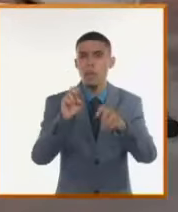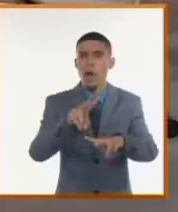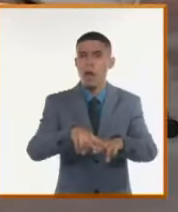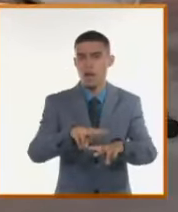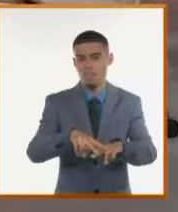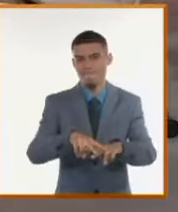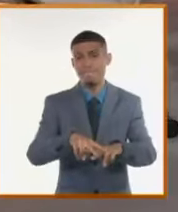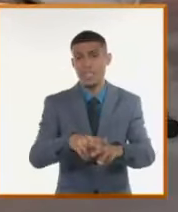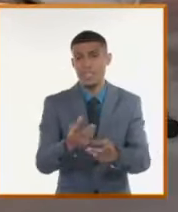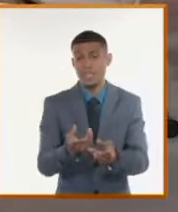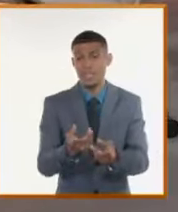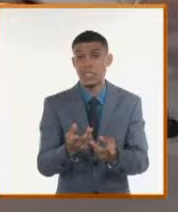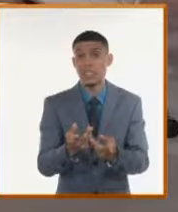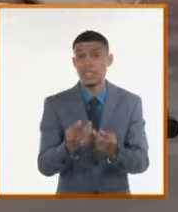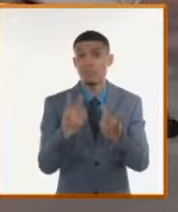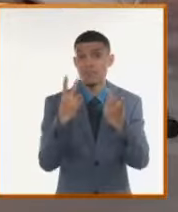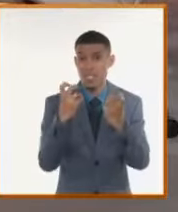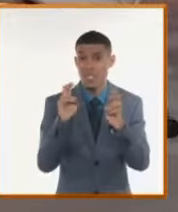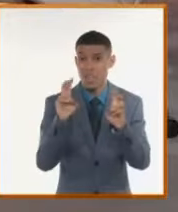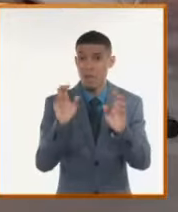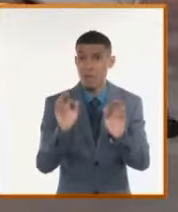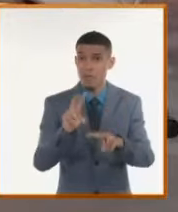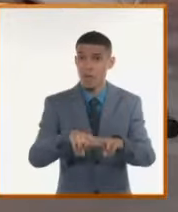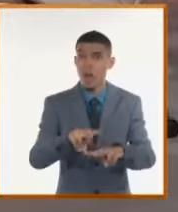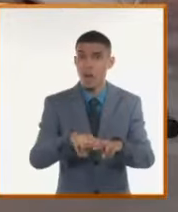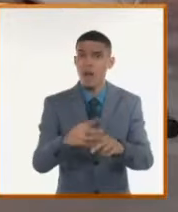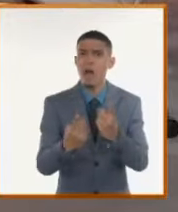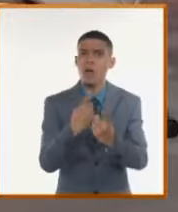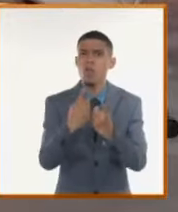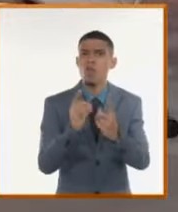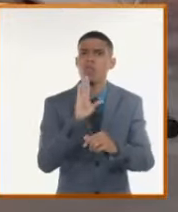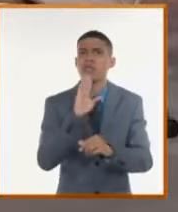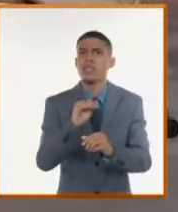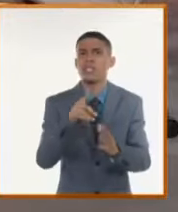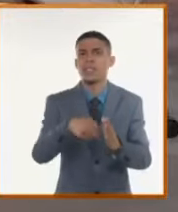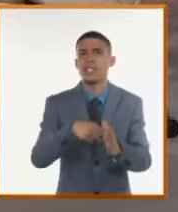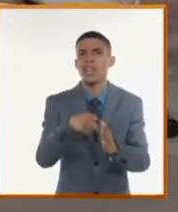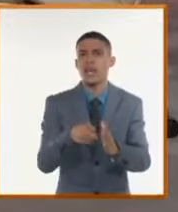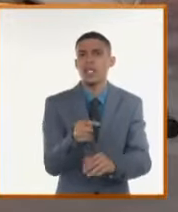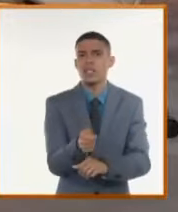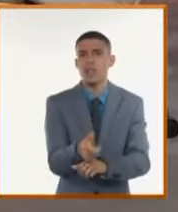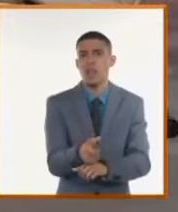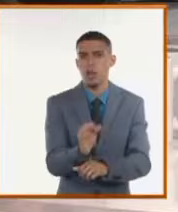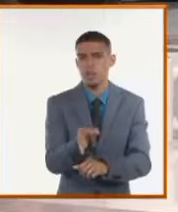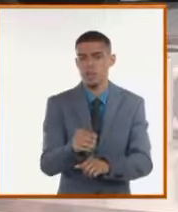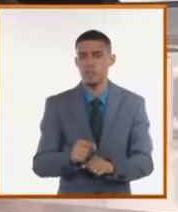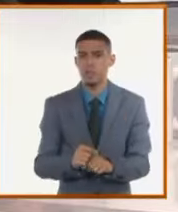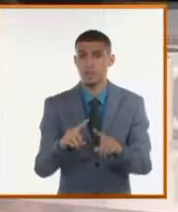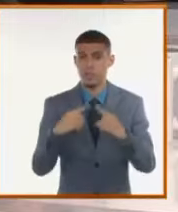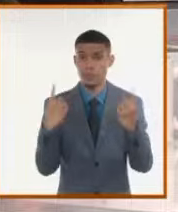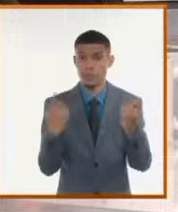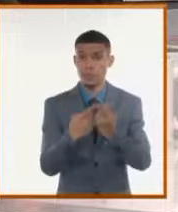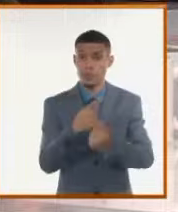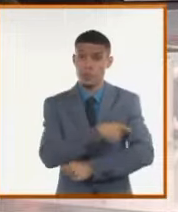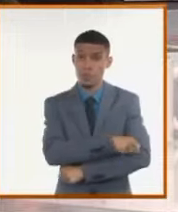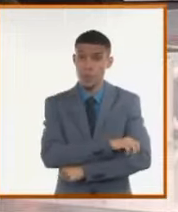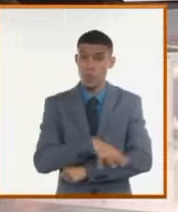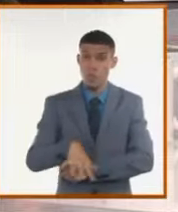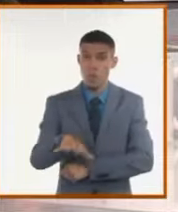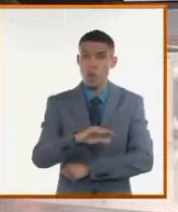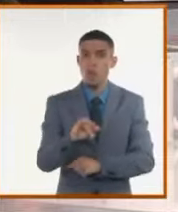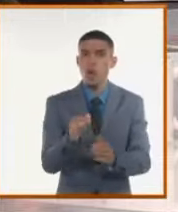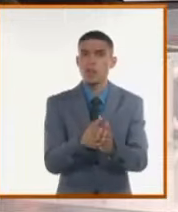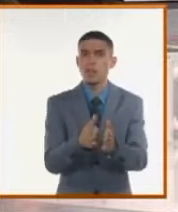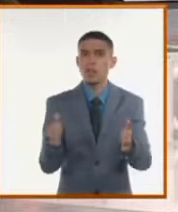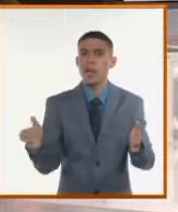habla de algunos le dicen los trenes de cercanía que sea como se dice en otros en otros lugares pero en general las personas hablan de los tramos